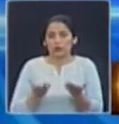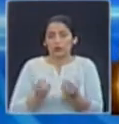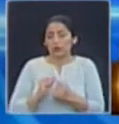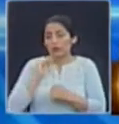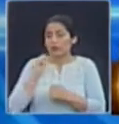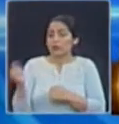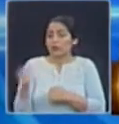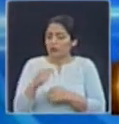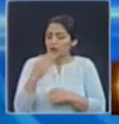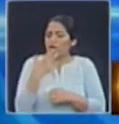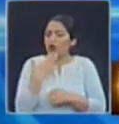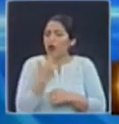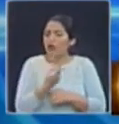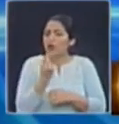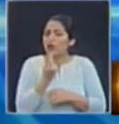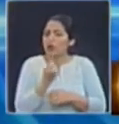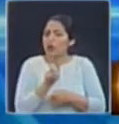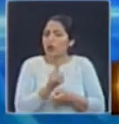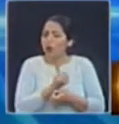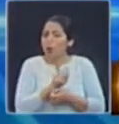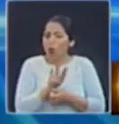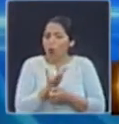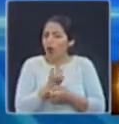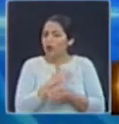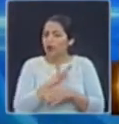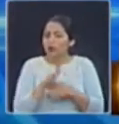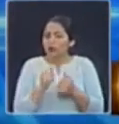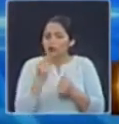de Kaminoska y determinen ellos,